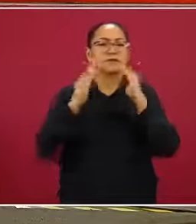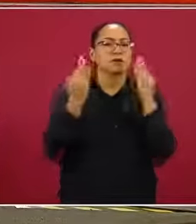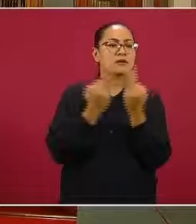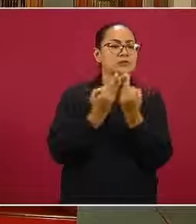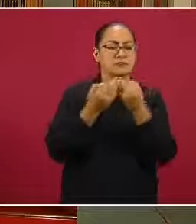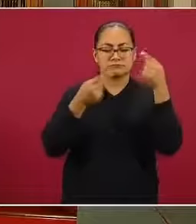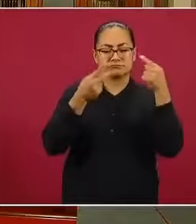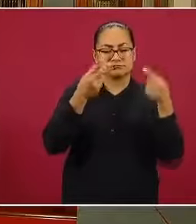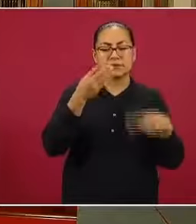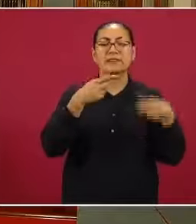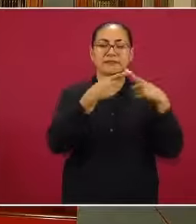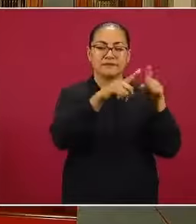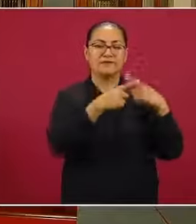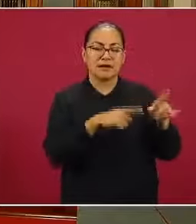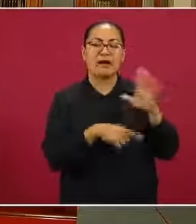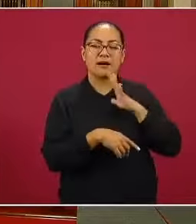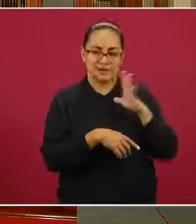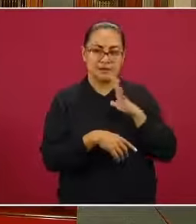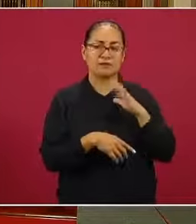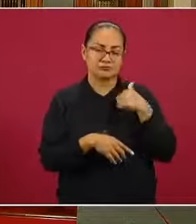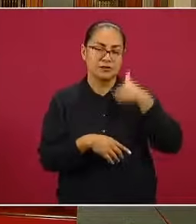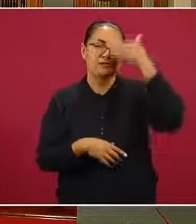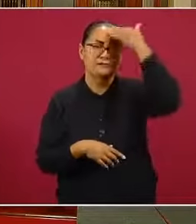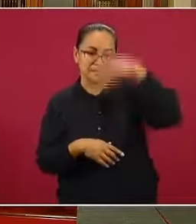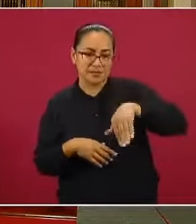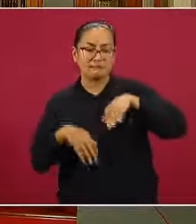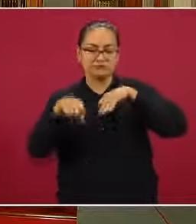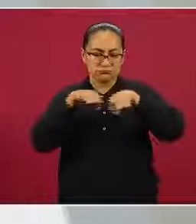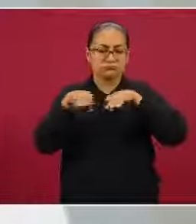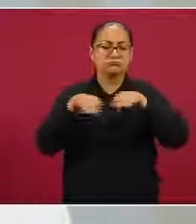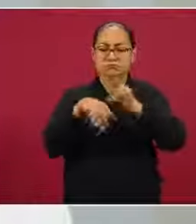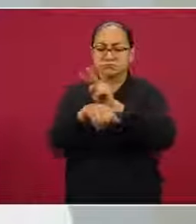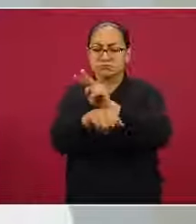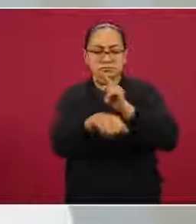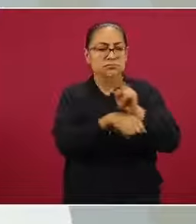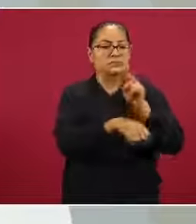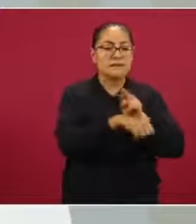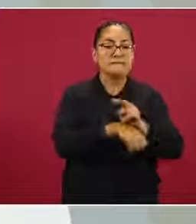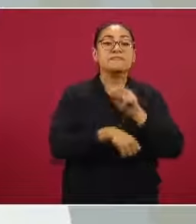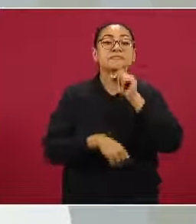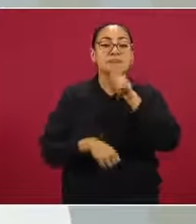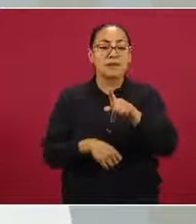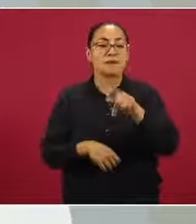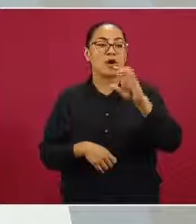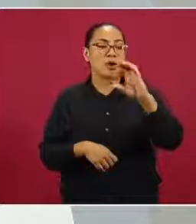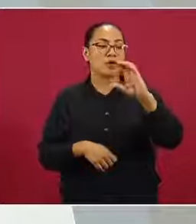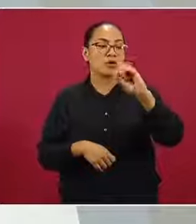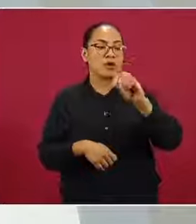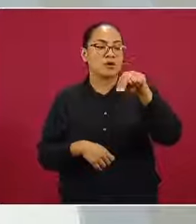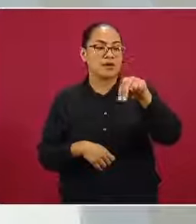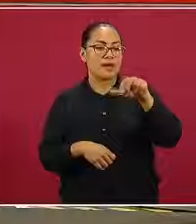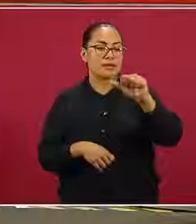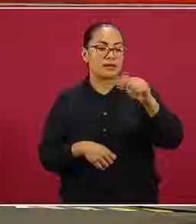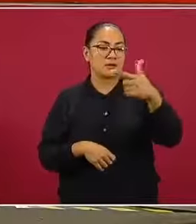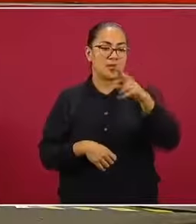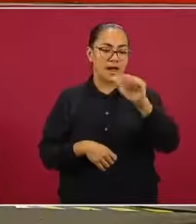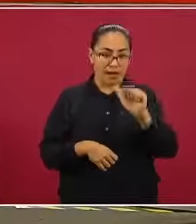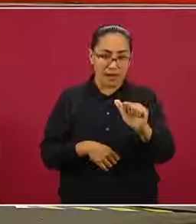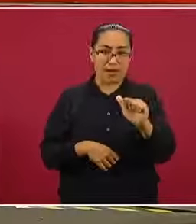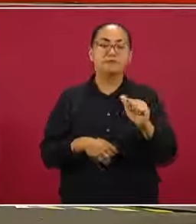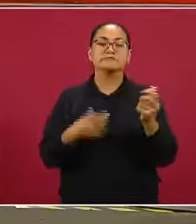es que se está trabajando, y con agua también es parte activa de del GISAMAC, donde se está